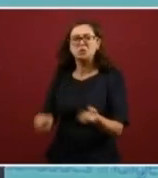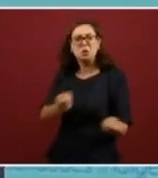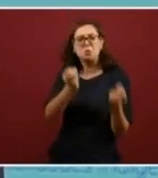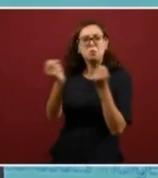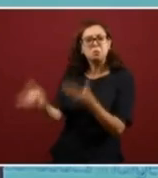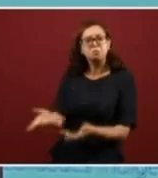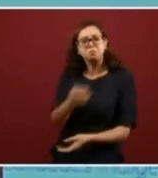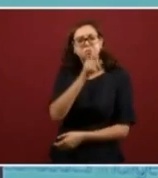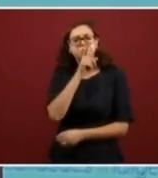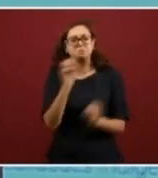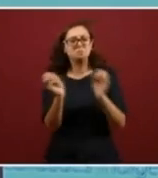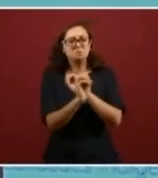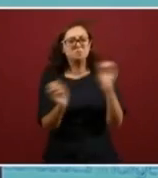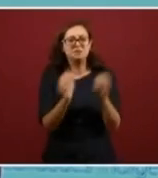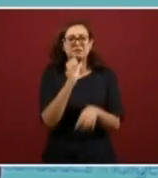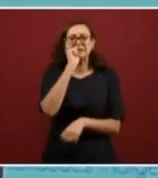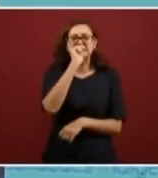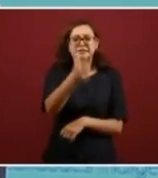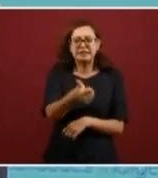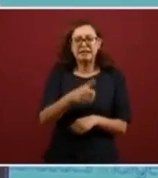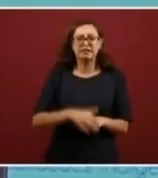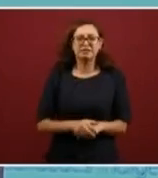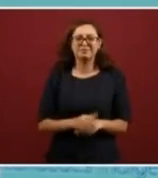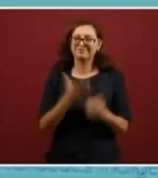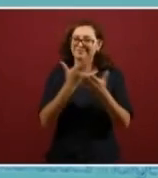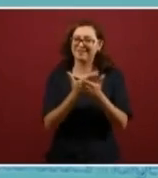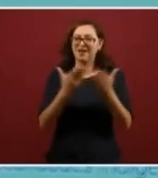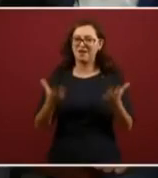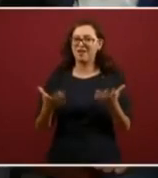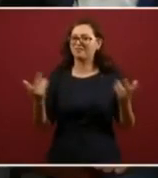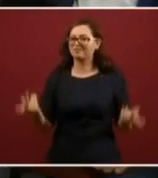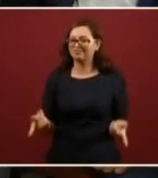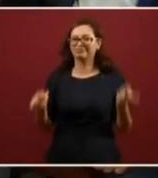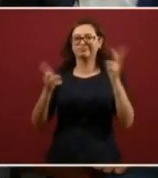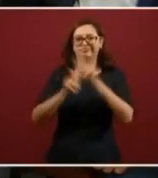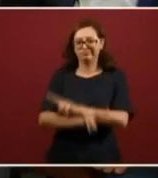más apoyos. Ahora son los pequeños.